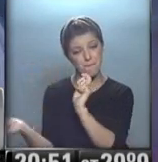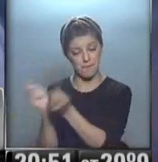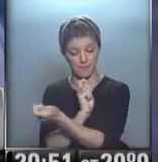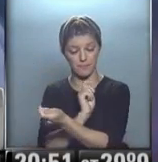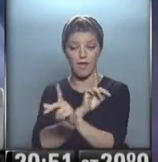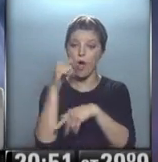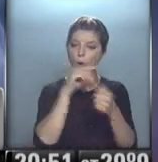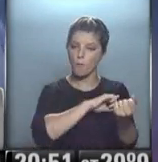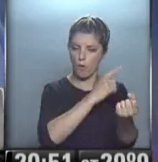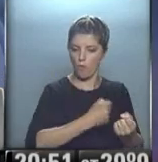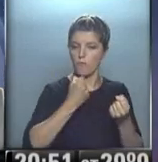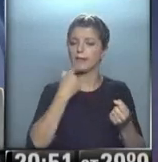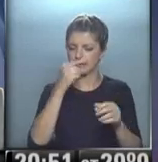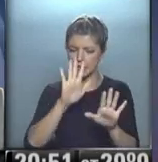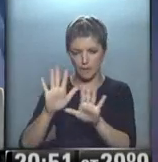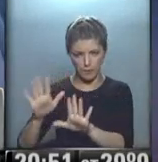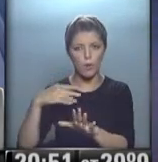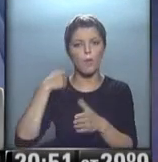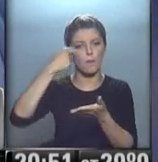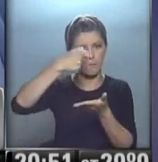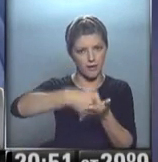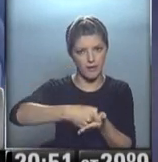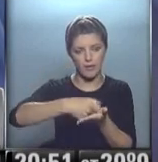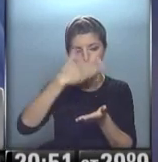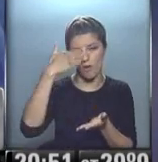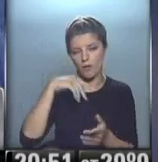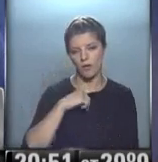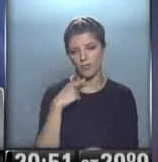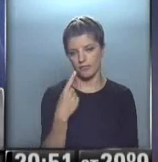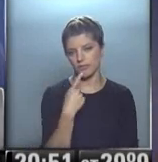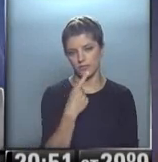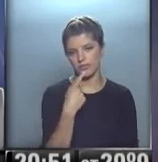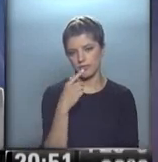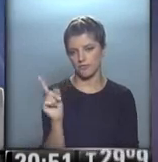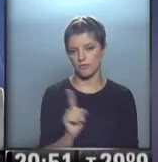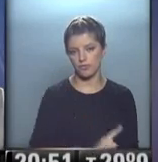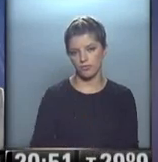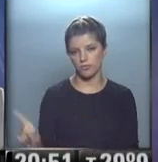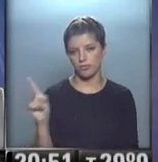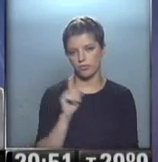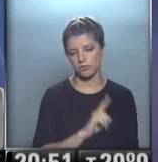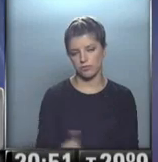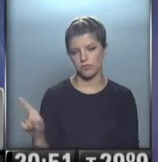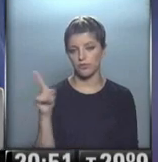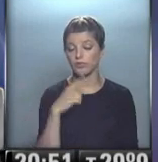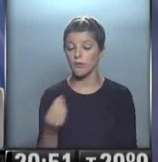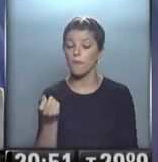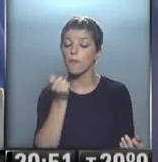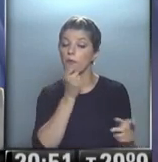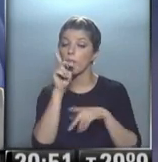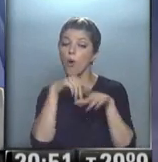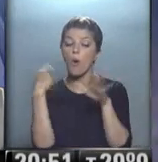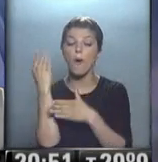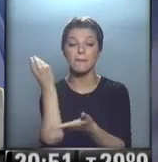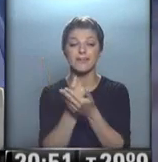dicen, vamos a hacer, vamos a invertir, no terminan haciéndolo. Los más pequeños, como el representante de Filipinas en la cumbre del